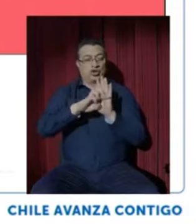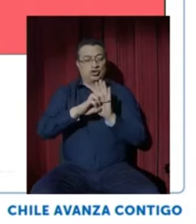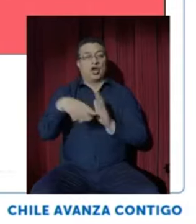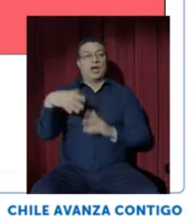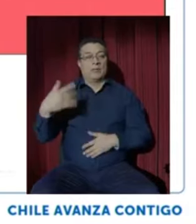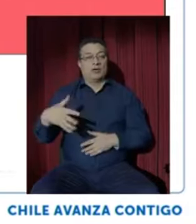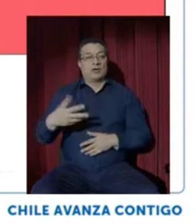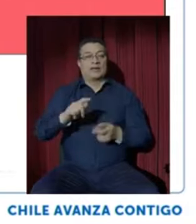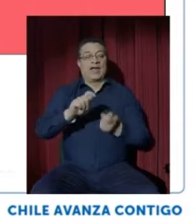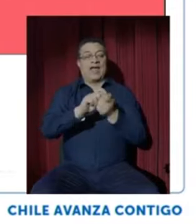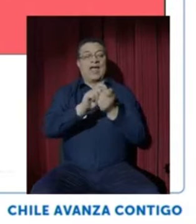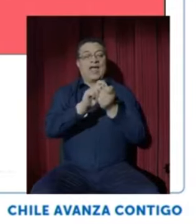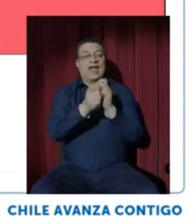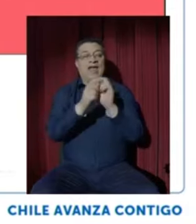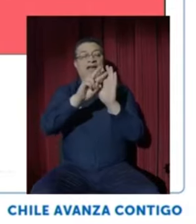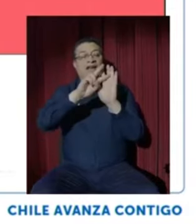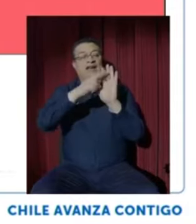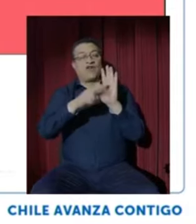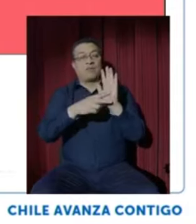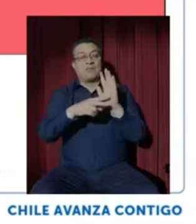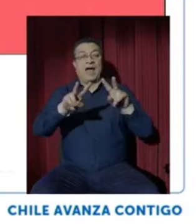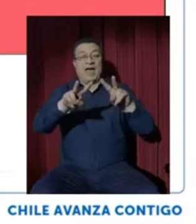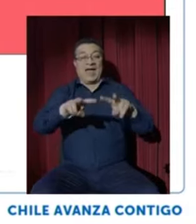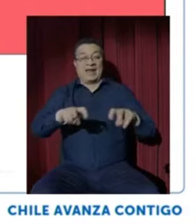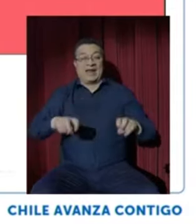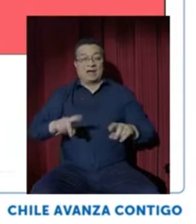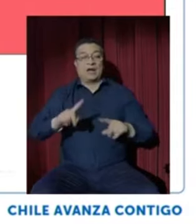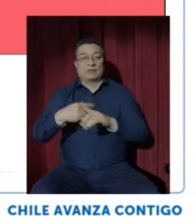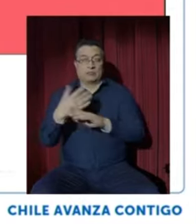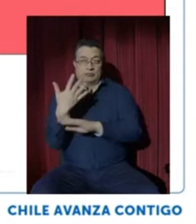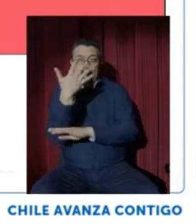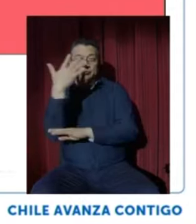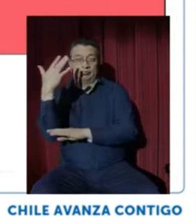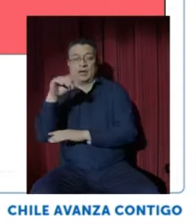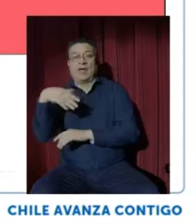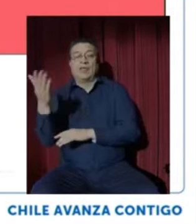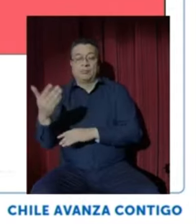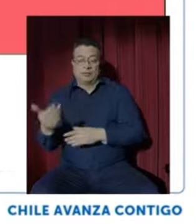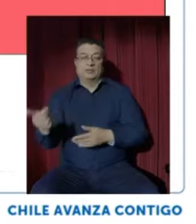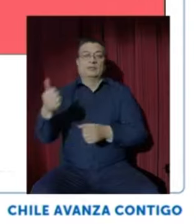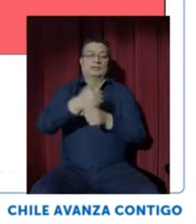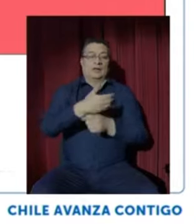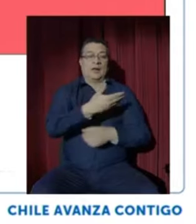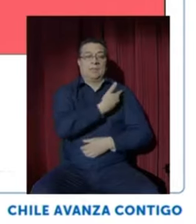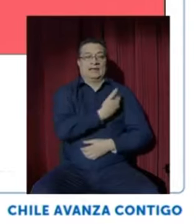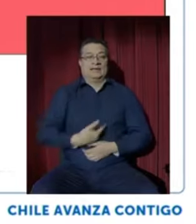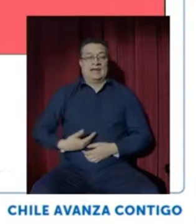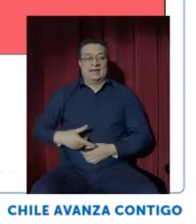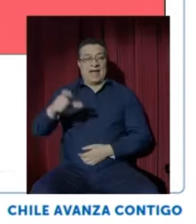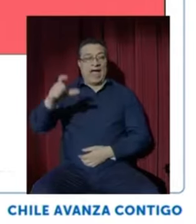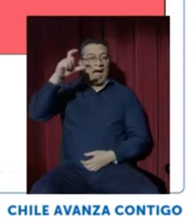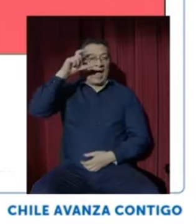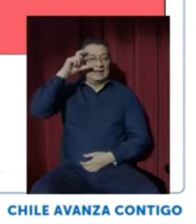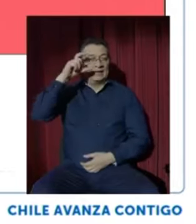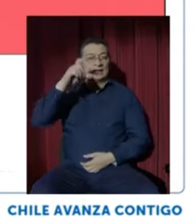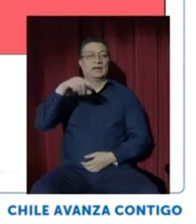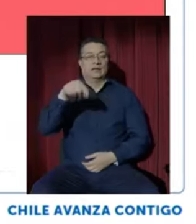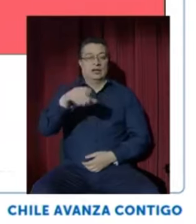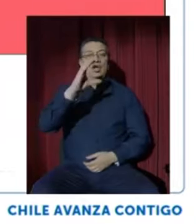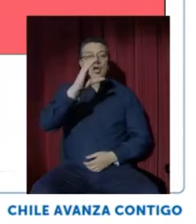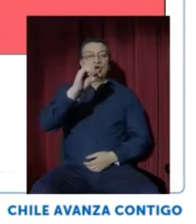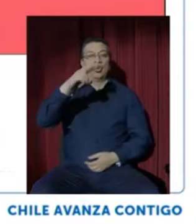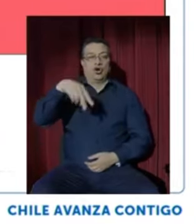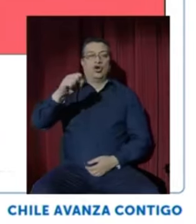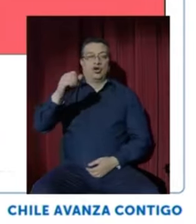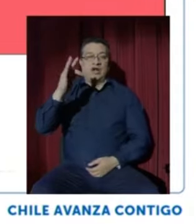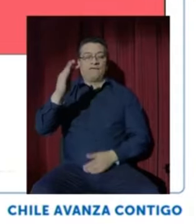en la reforma agraria para poder forestar el país y después se transforma en el gobierno del presidente Allende en la corporación nacional